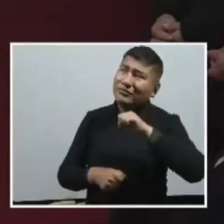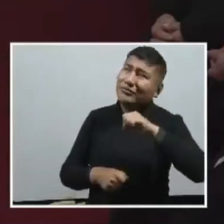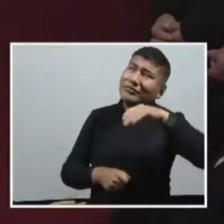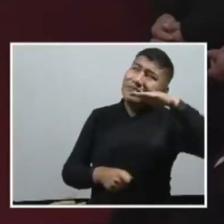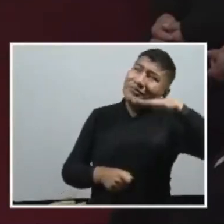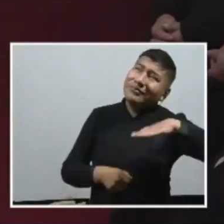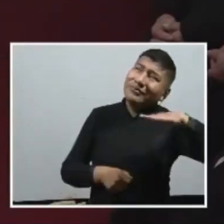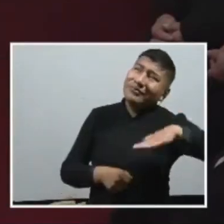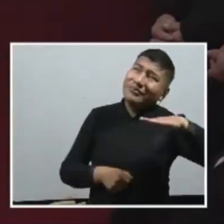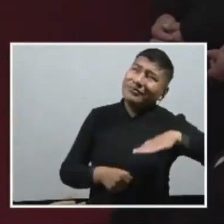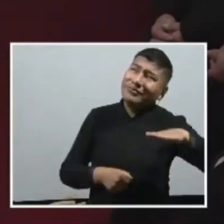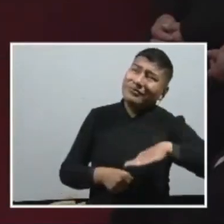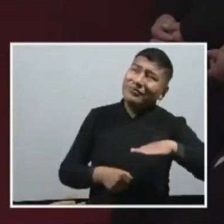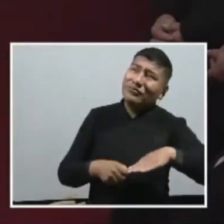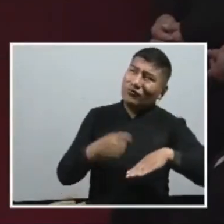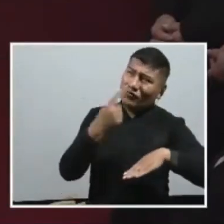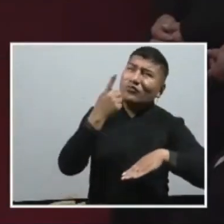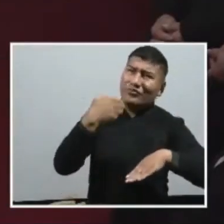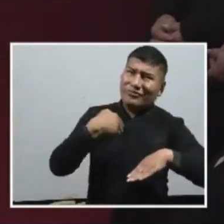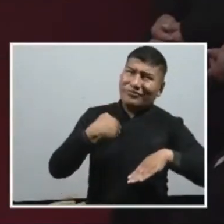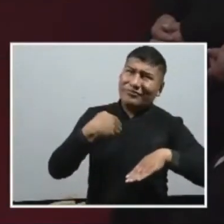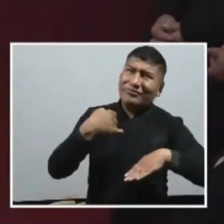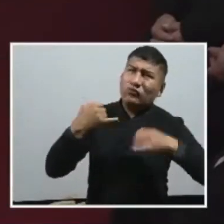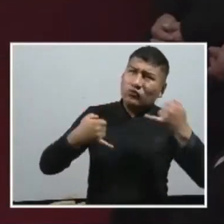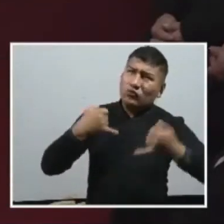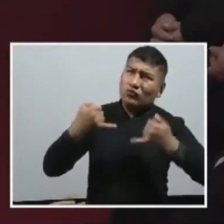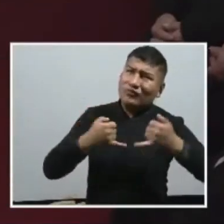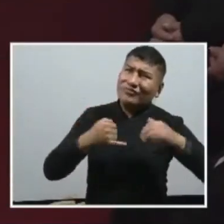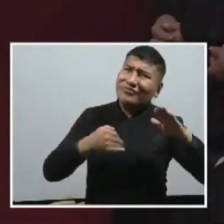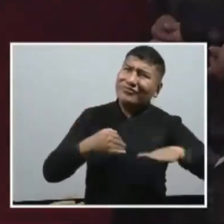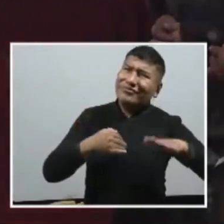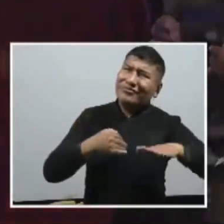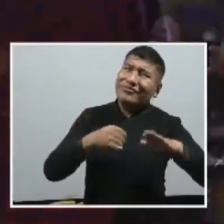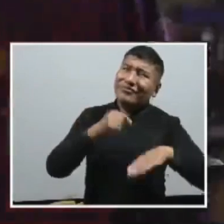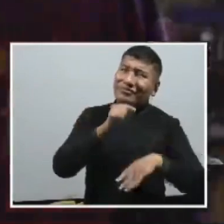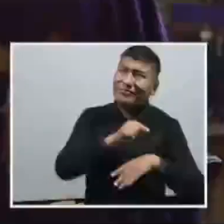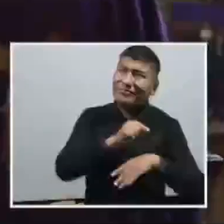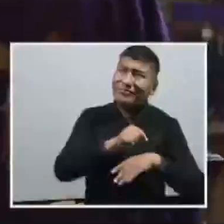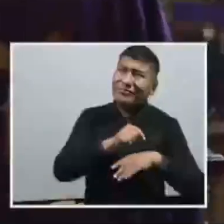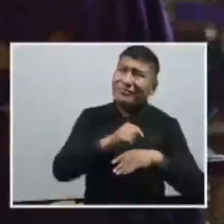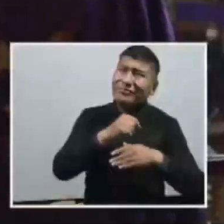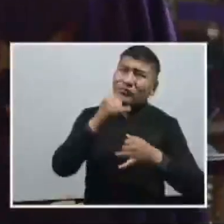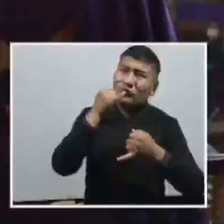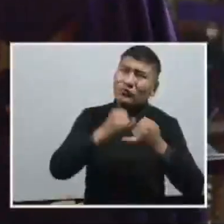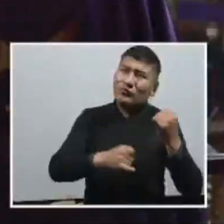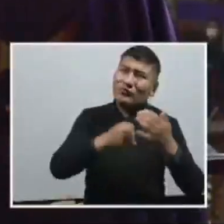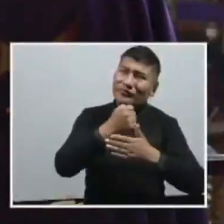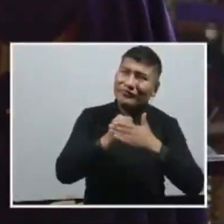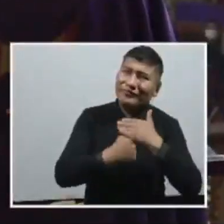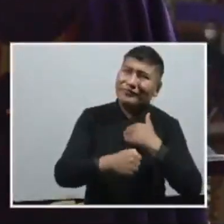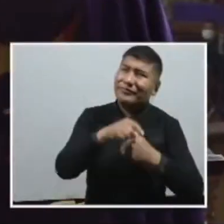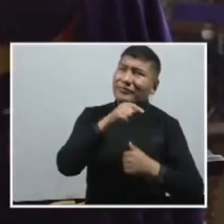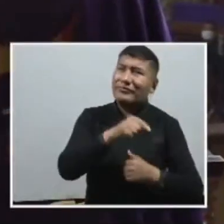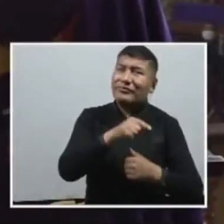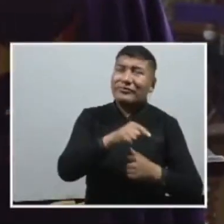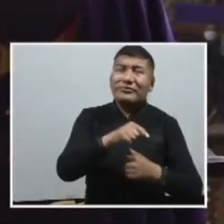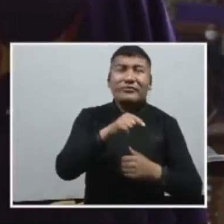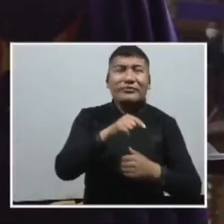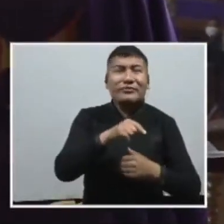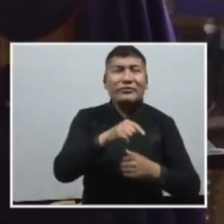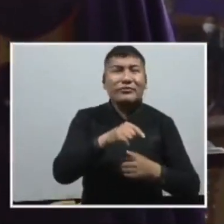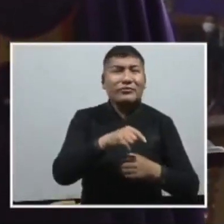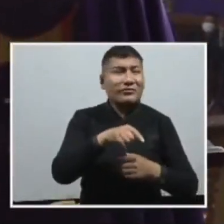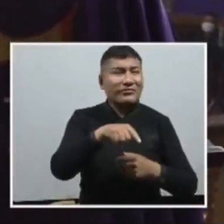las Escrituras, al que el ninguneado, digamos, ¿no?, el que no cuenta, el que lo habían estado